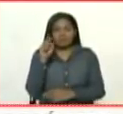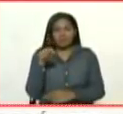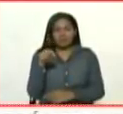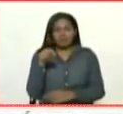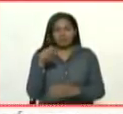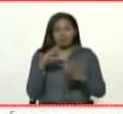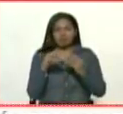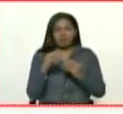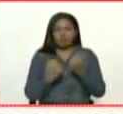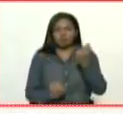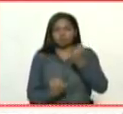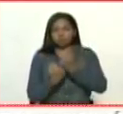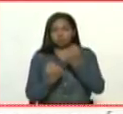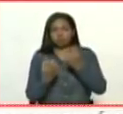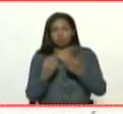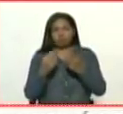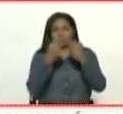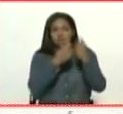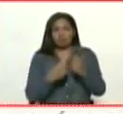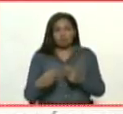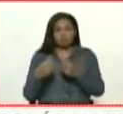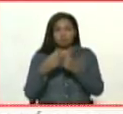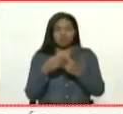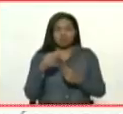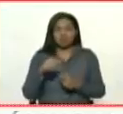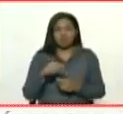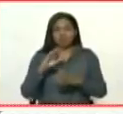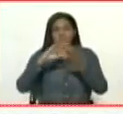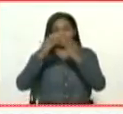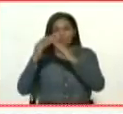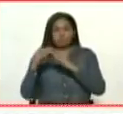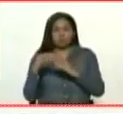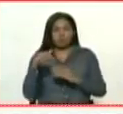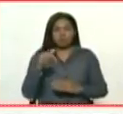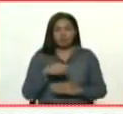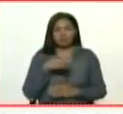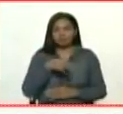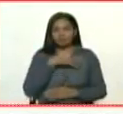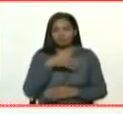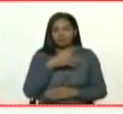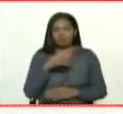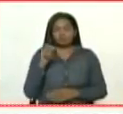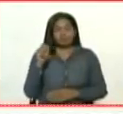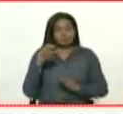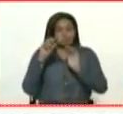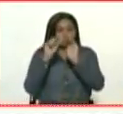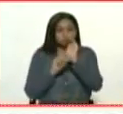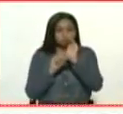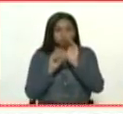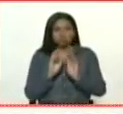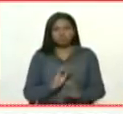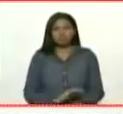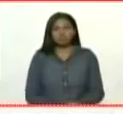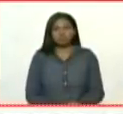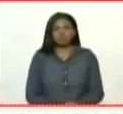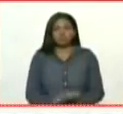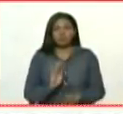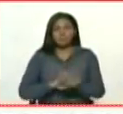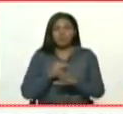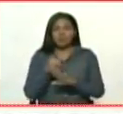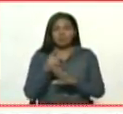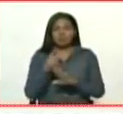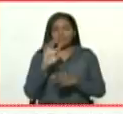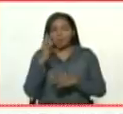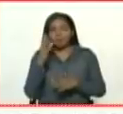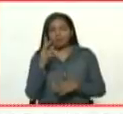de la potencialidad de la economía comunal, de la economía social. Muy por debajo, porque sería un promedio